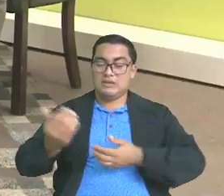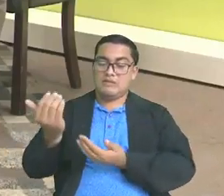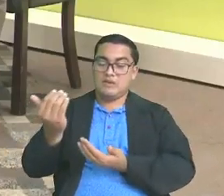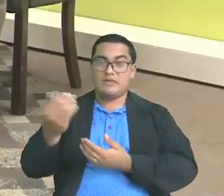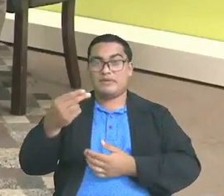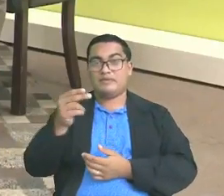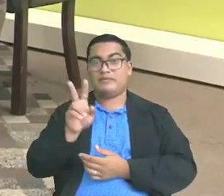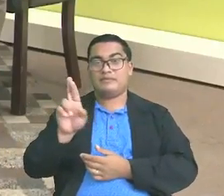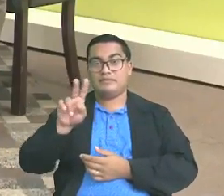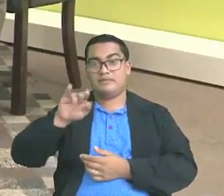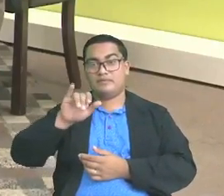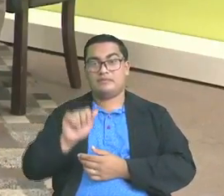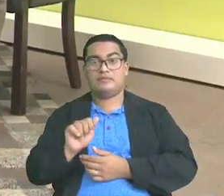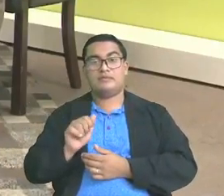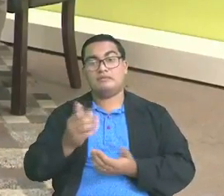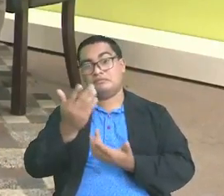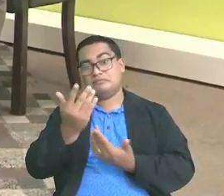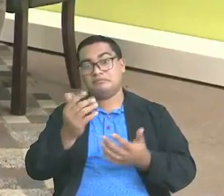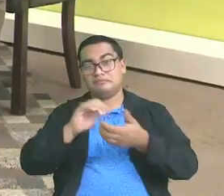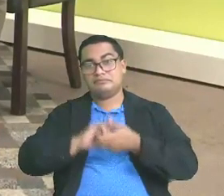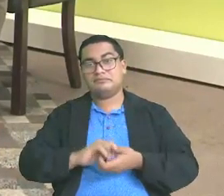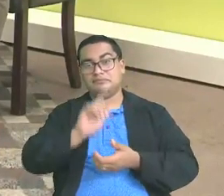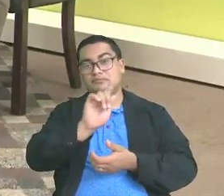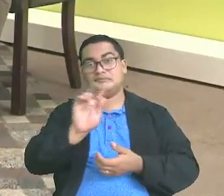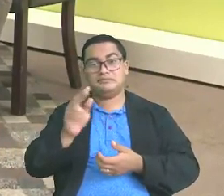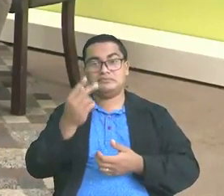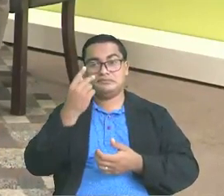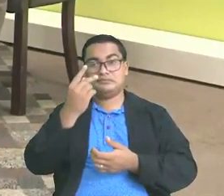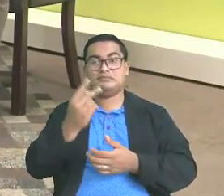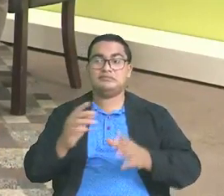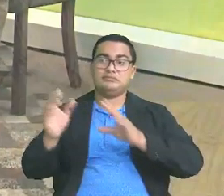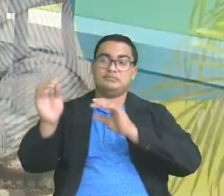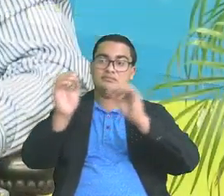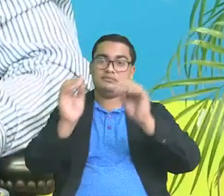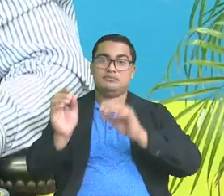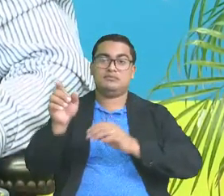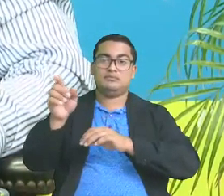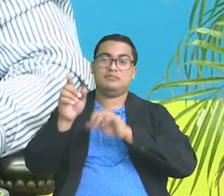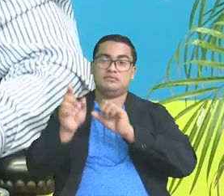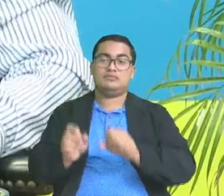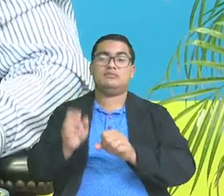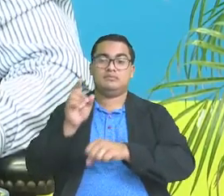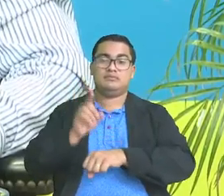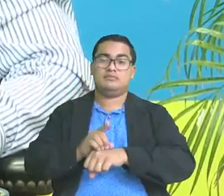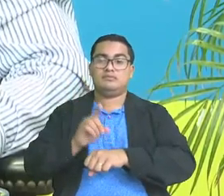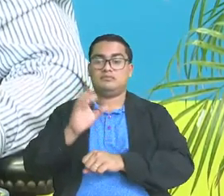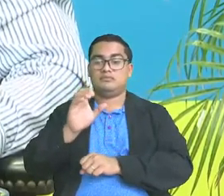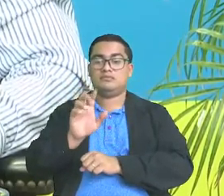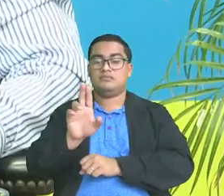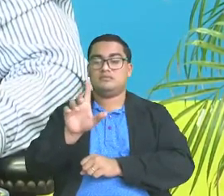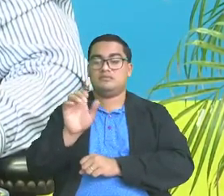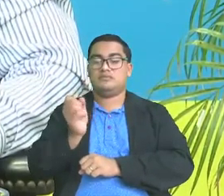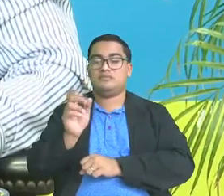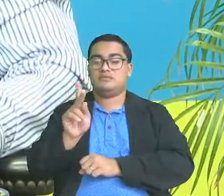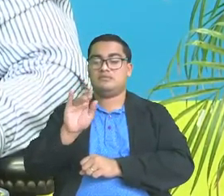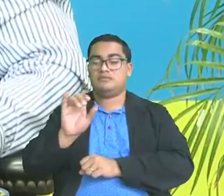Usted no le cambie de canal, amigos televidentes, que estamos conversando hoy con el doctor Carlos Piqué. Él